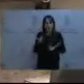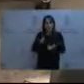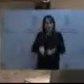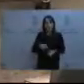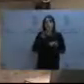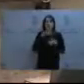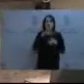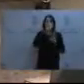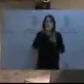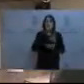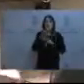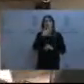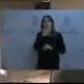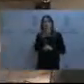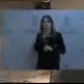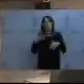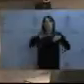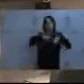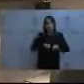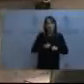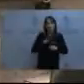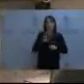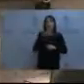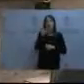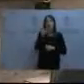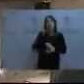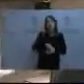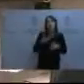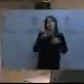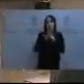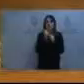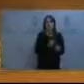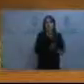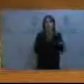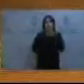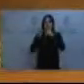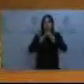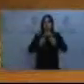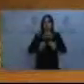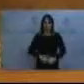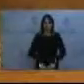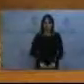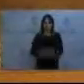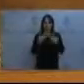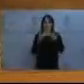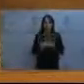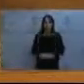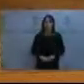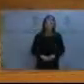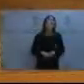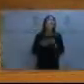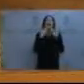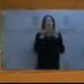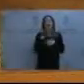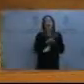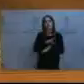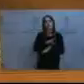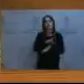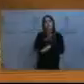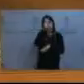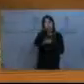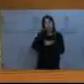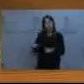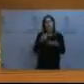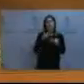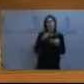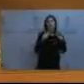Ocúpate, por ejemplo, o incluso con lanzaderas de empleo. Muchas gracias. Gracias, señor consejero. Señor González Medina tiene la